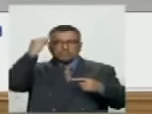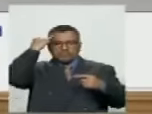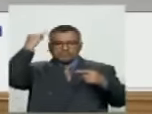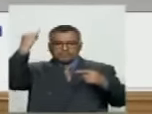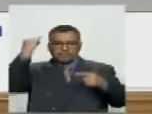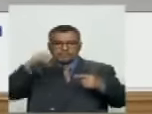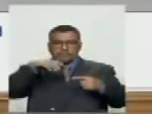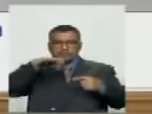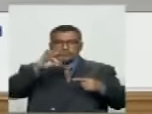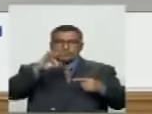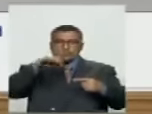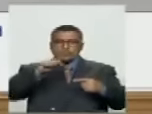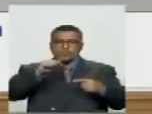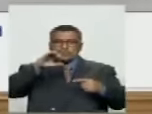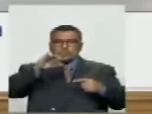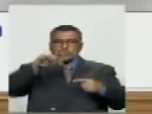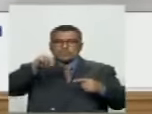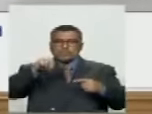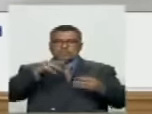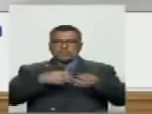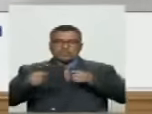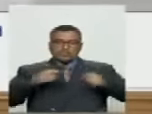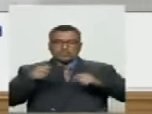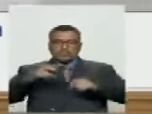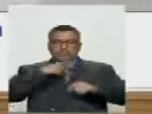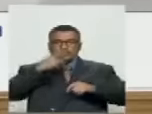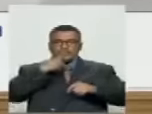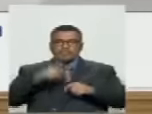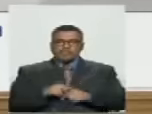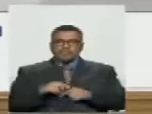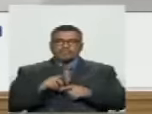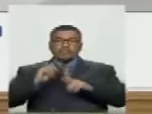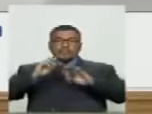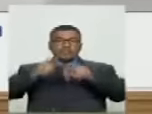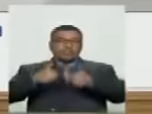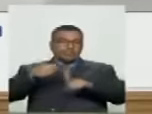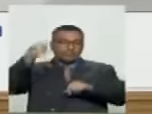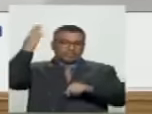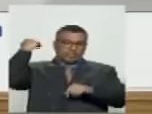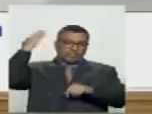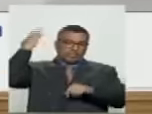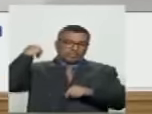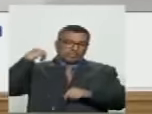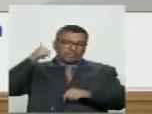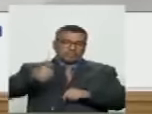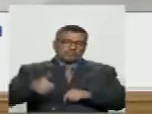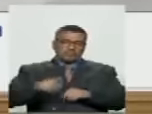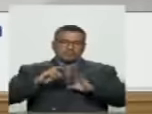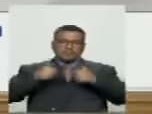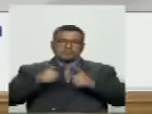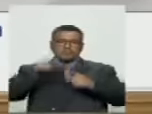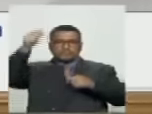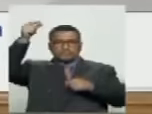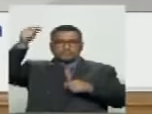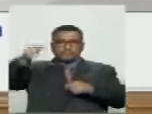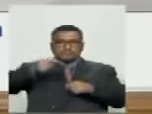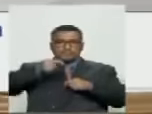El fascismo es una ideología, un movimiento político. Surge a principios del siglo pasado, en